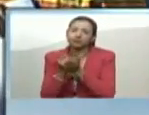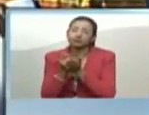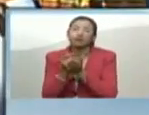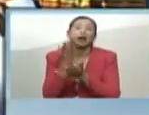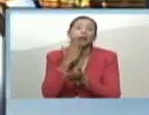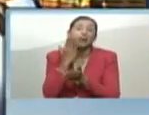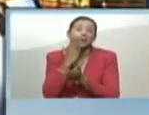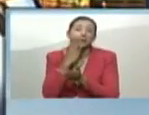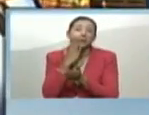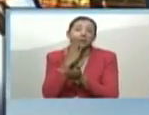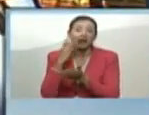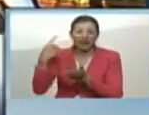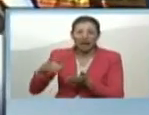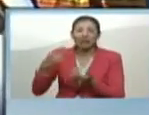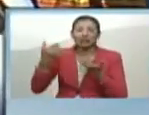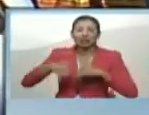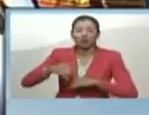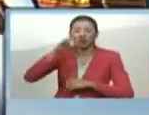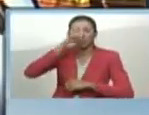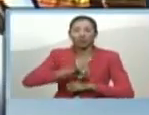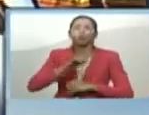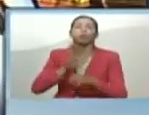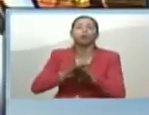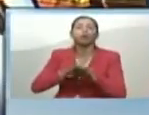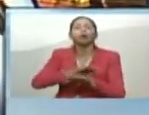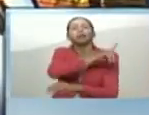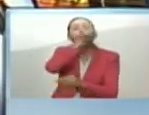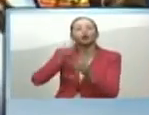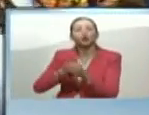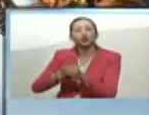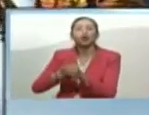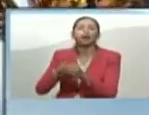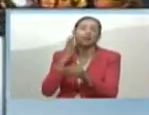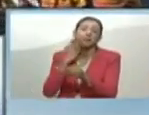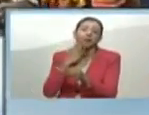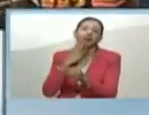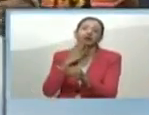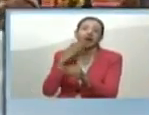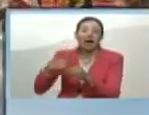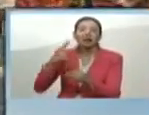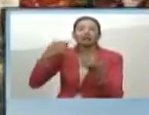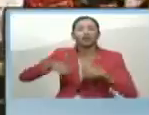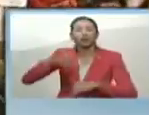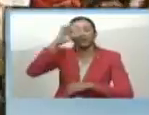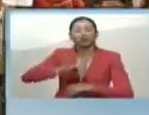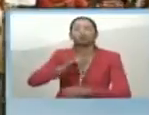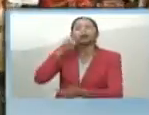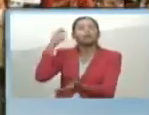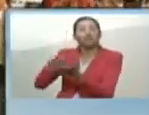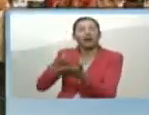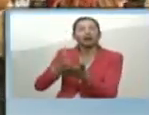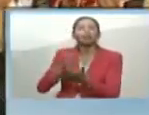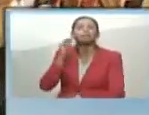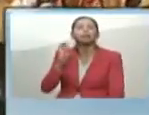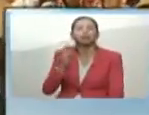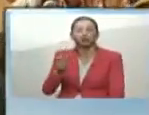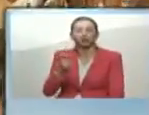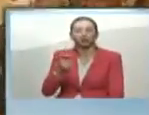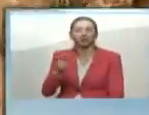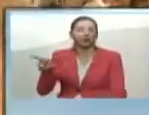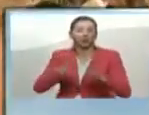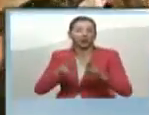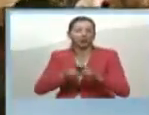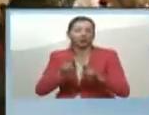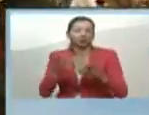incluido en pensiones para ese tipo de personas un porcentaje de la que se le están entregando a adultos mayores